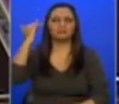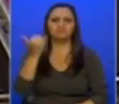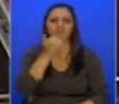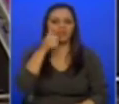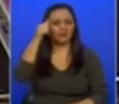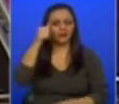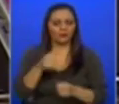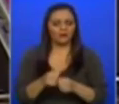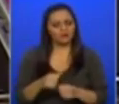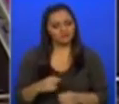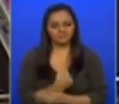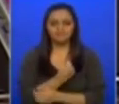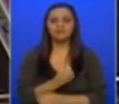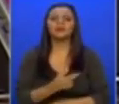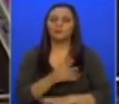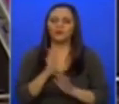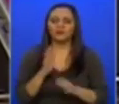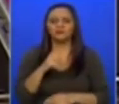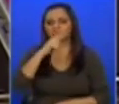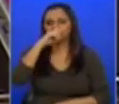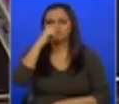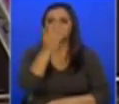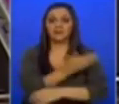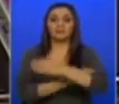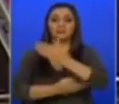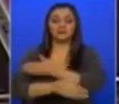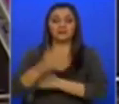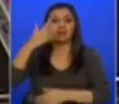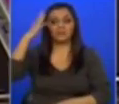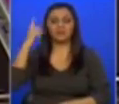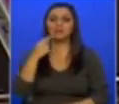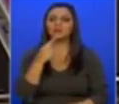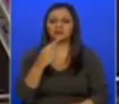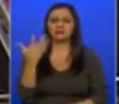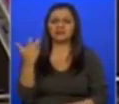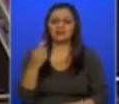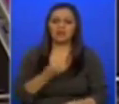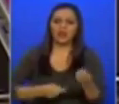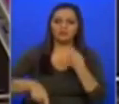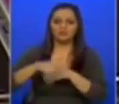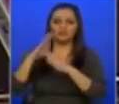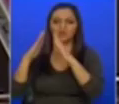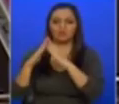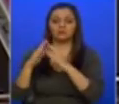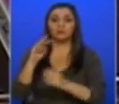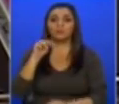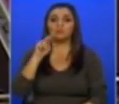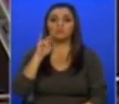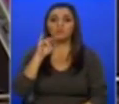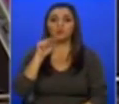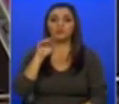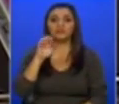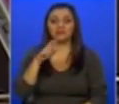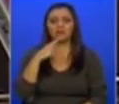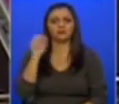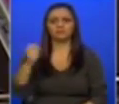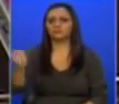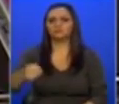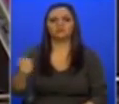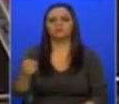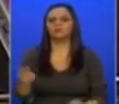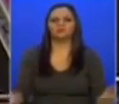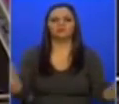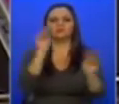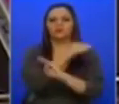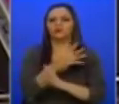malos recuerdos algunos. Eh, él quiere cambiarse en Muisne, ¿no? El susto fue tan grande que la gente quiere salir de la isla, pero si tengo que